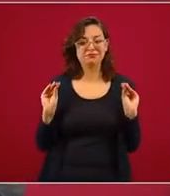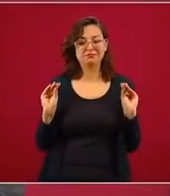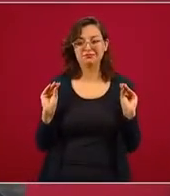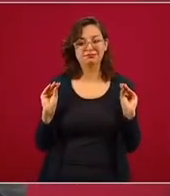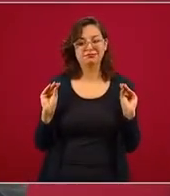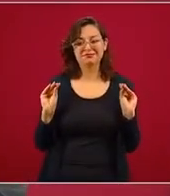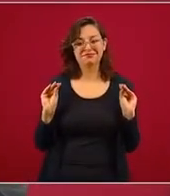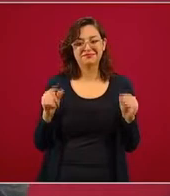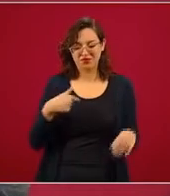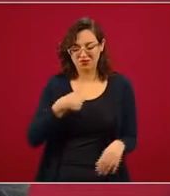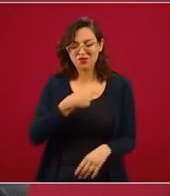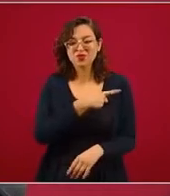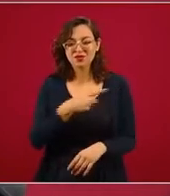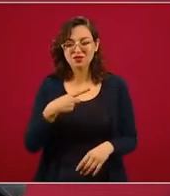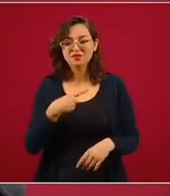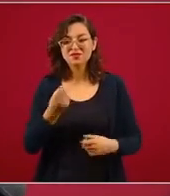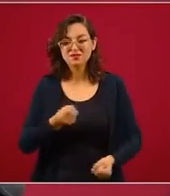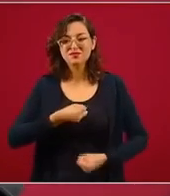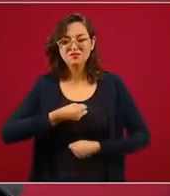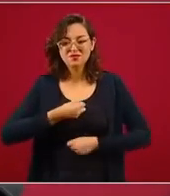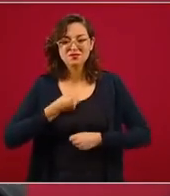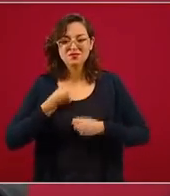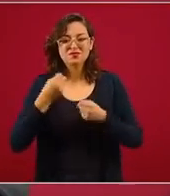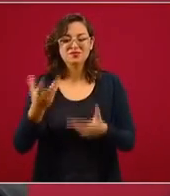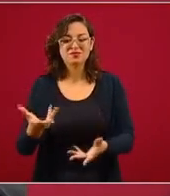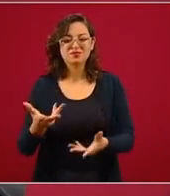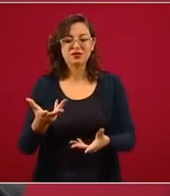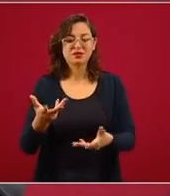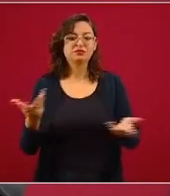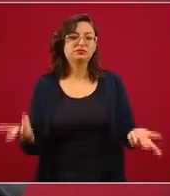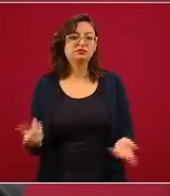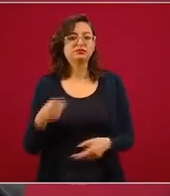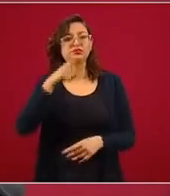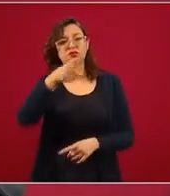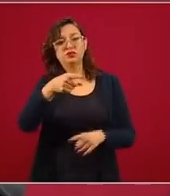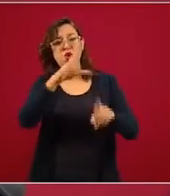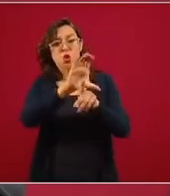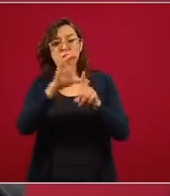expresar que la Comisión de la Transparencia,